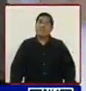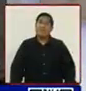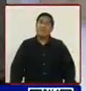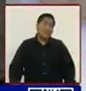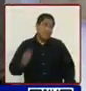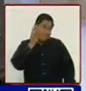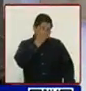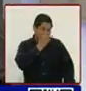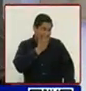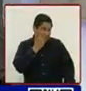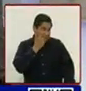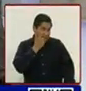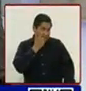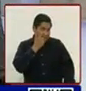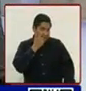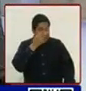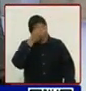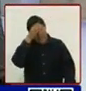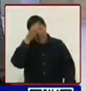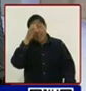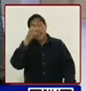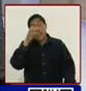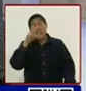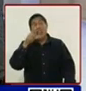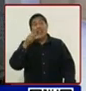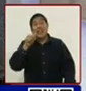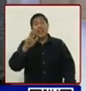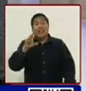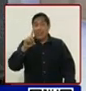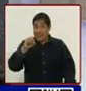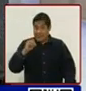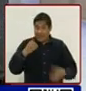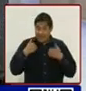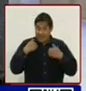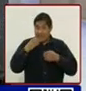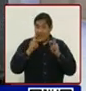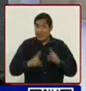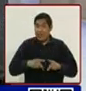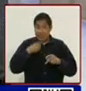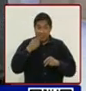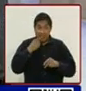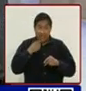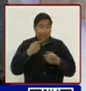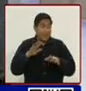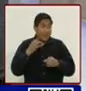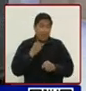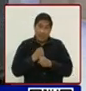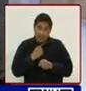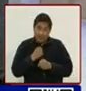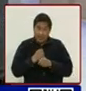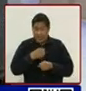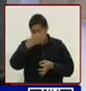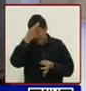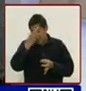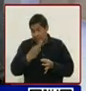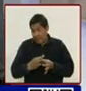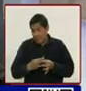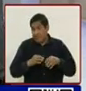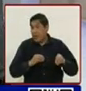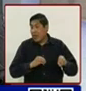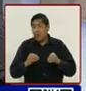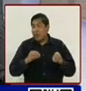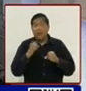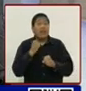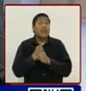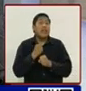vida. ¡Qué bonito, Claudio! Conociendo un poco más acerca de los sueños y las ilusiones que tiene la gente, pero como decíamos, que se va trabajando, porque la fe es lo que lo mueve, pero